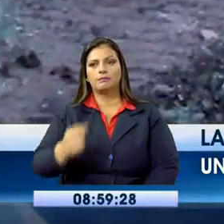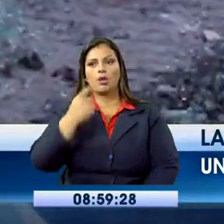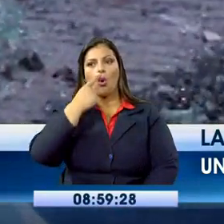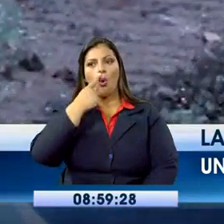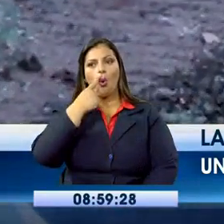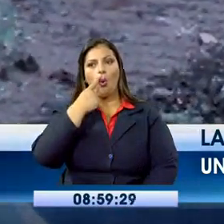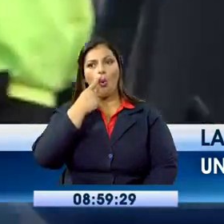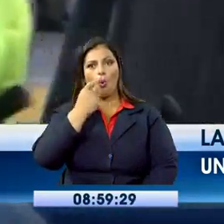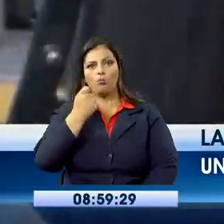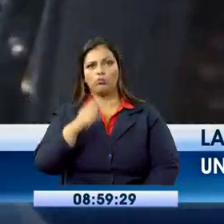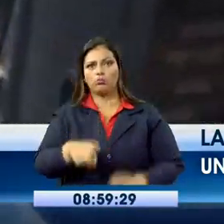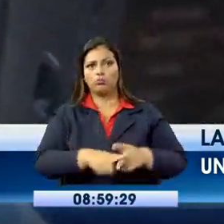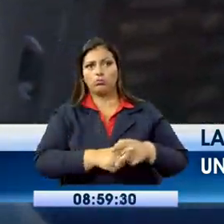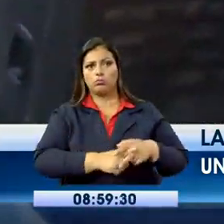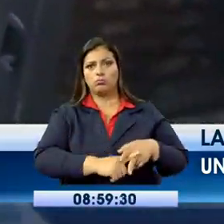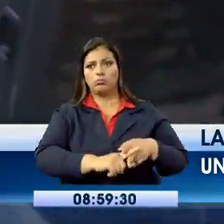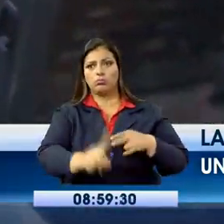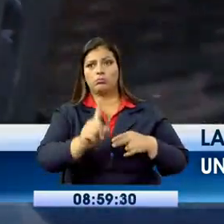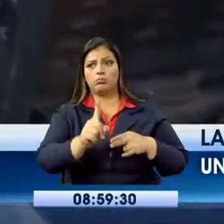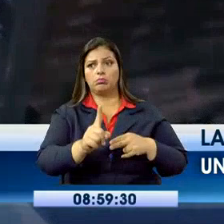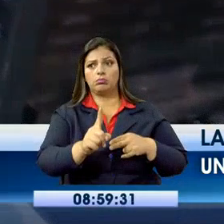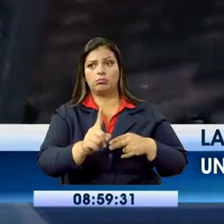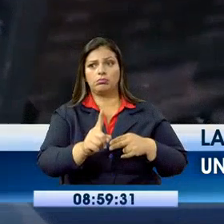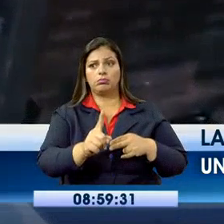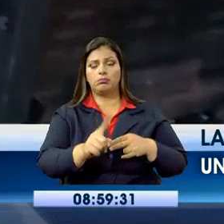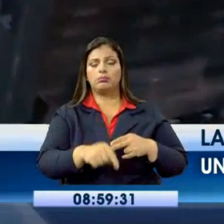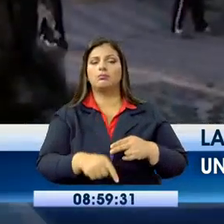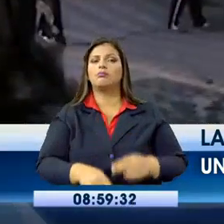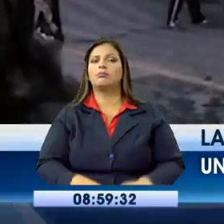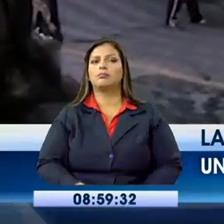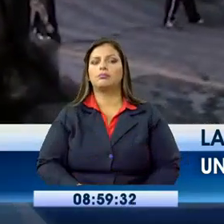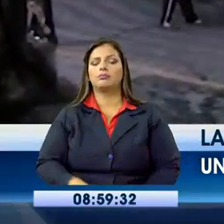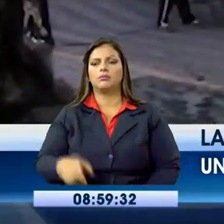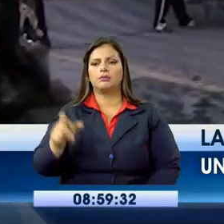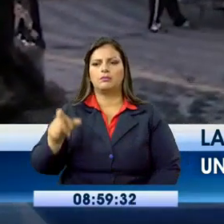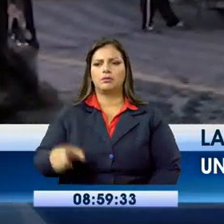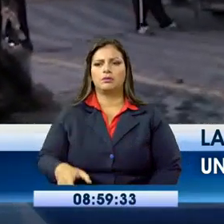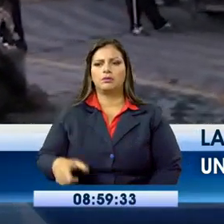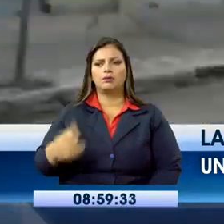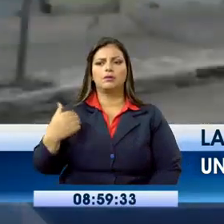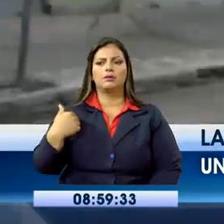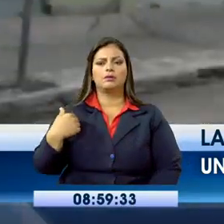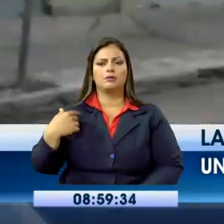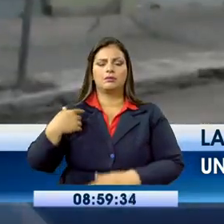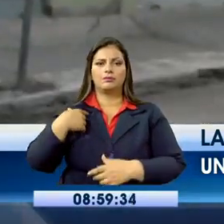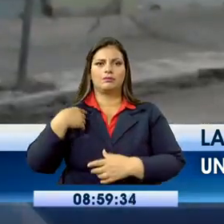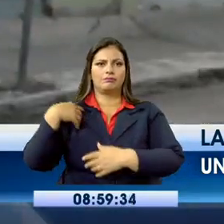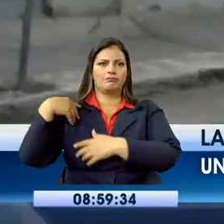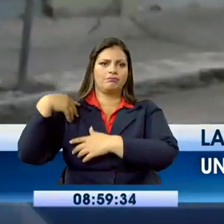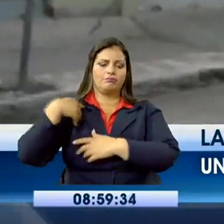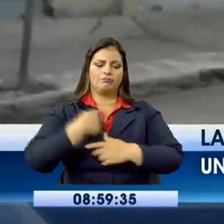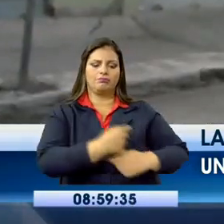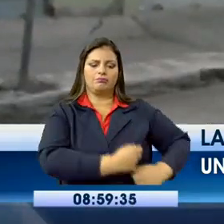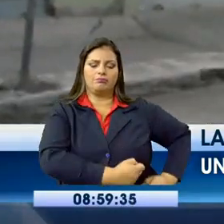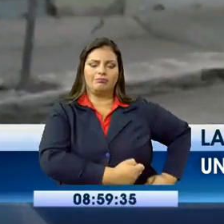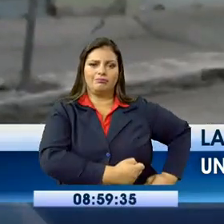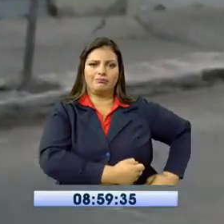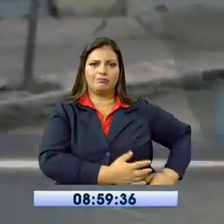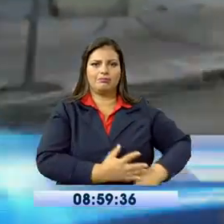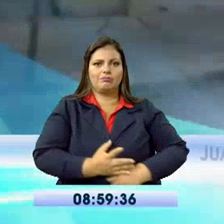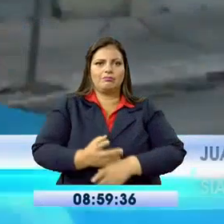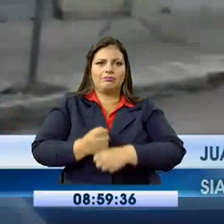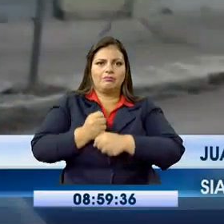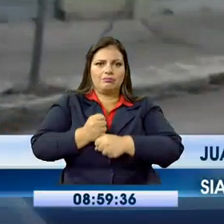su acompañante atrapado dentro de las latas retorcidas y el cinturón de seguridad. Al parecer es la,